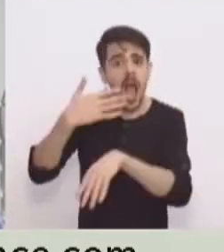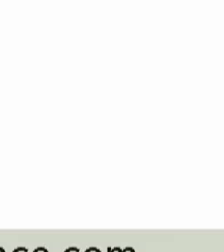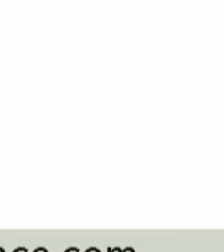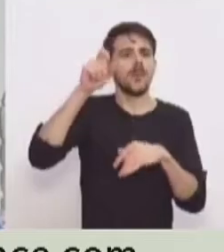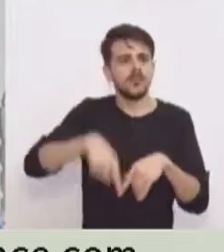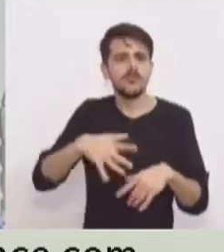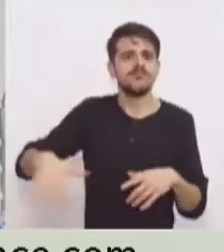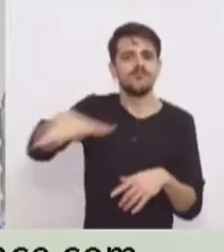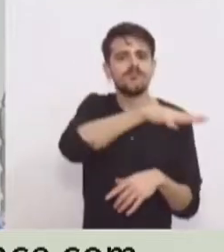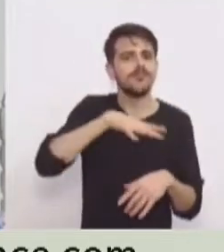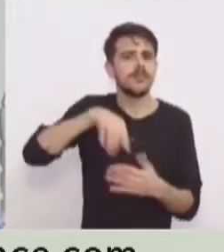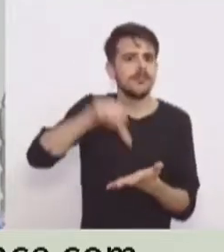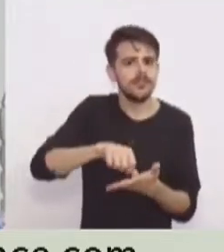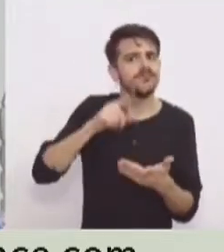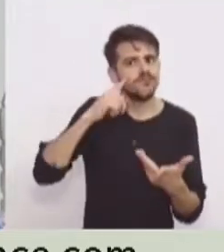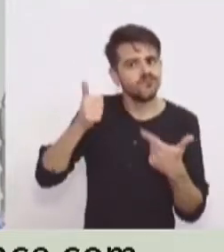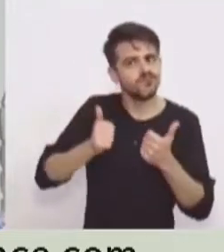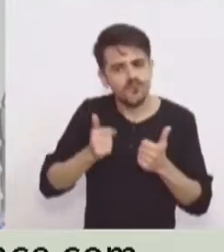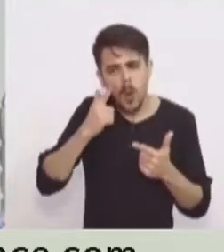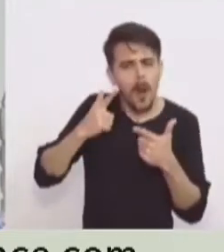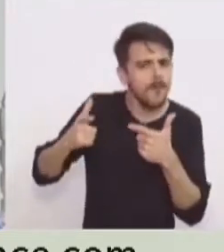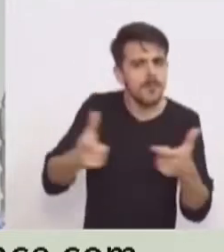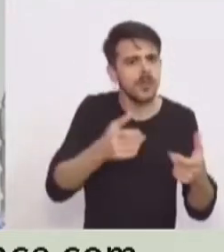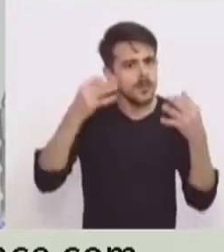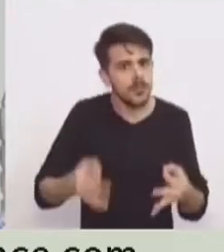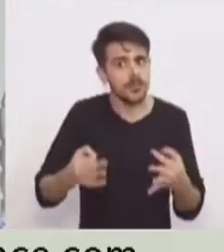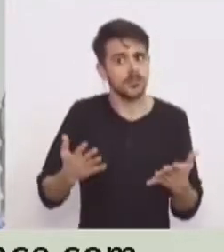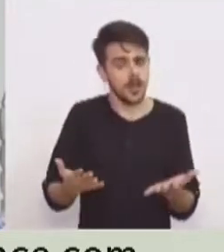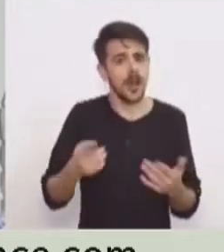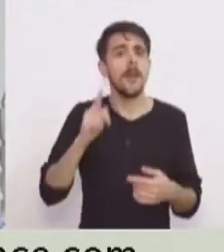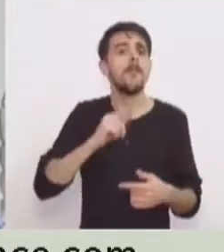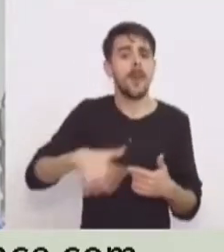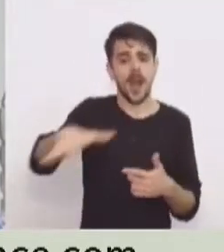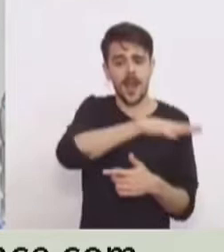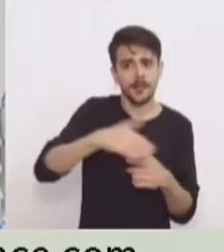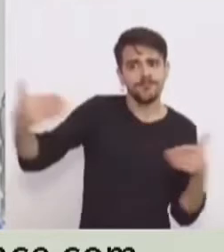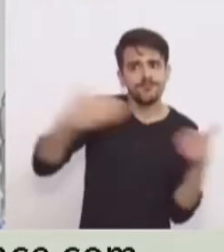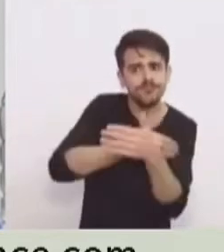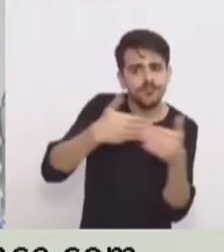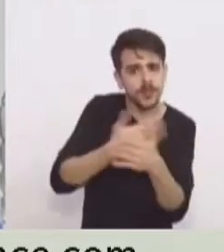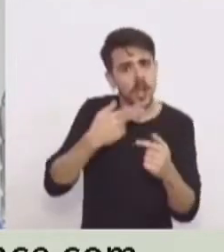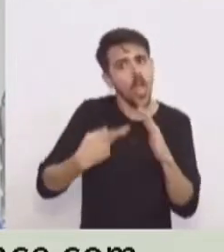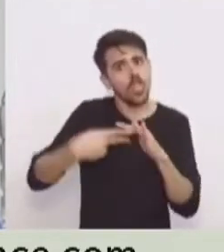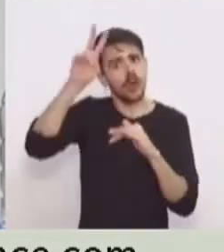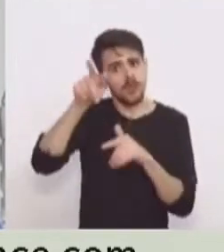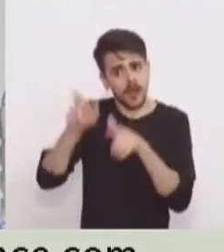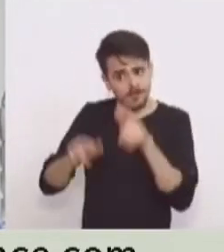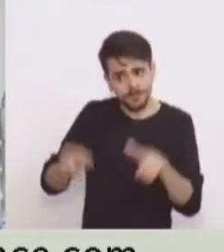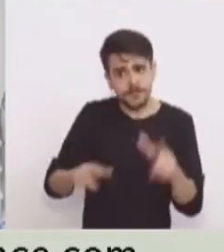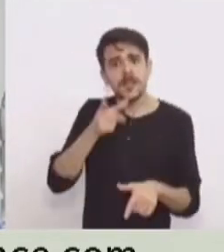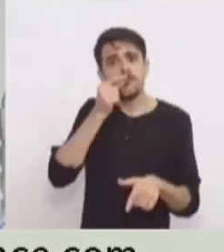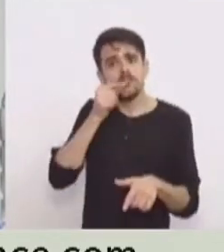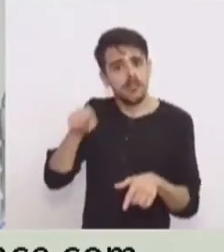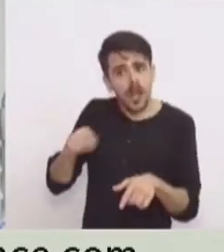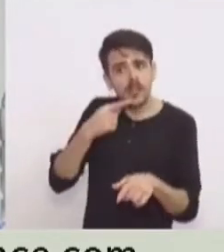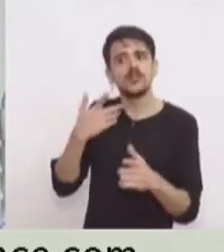el tapaboca. El día de mañana duplicaremos los inspectores de tránsito que van a trabajar de manera coordinada con